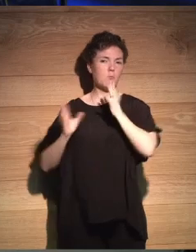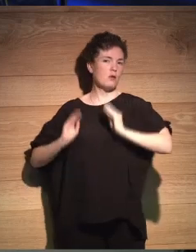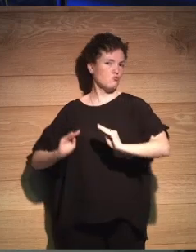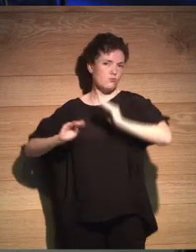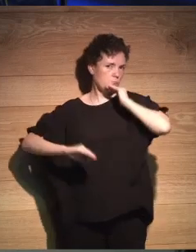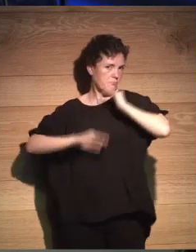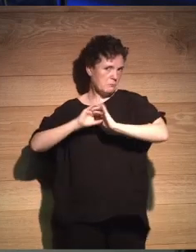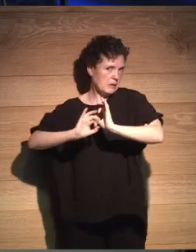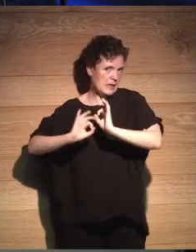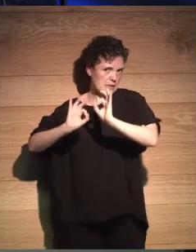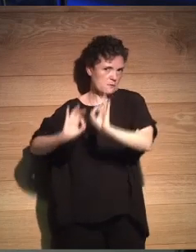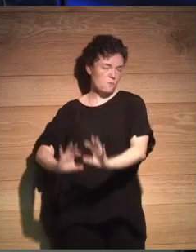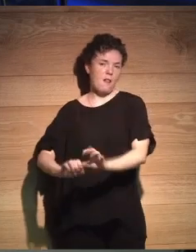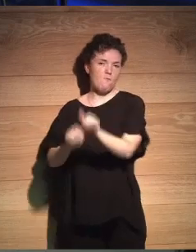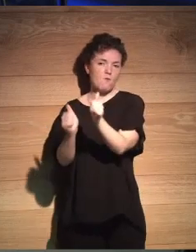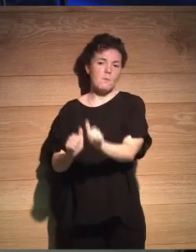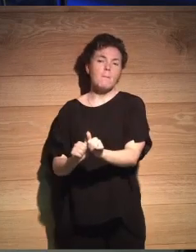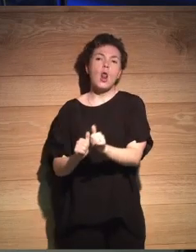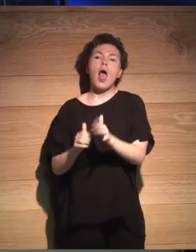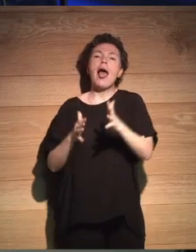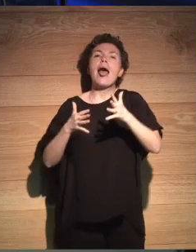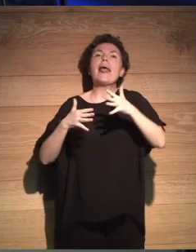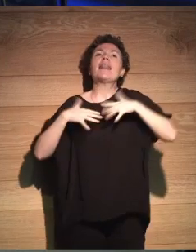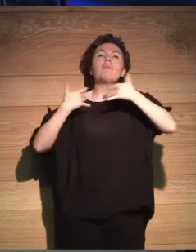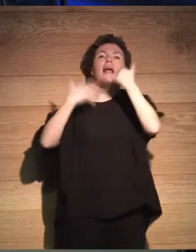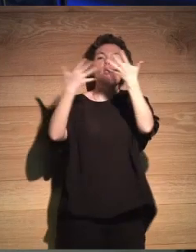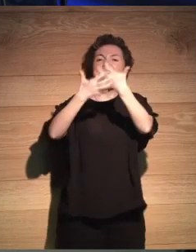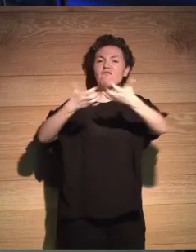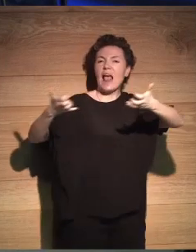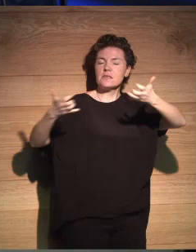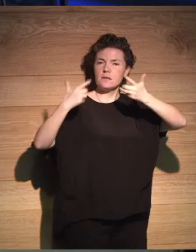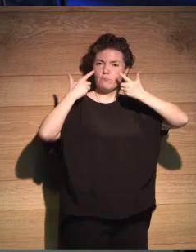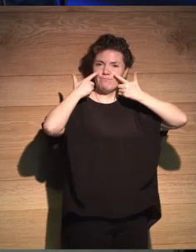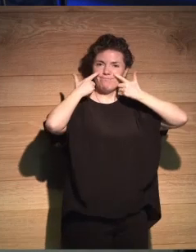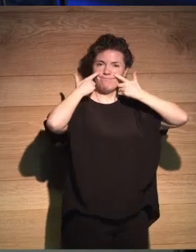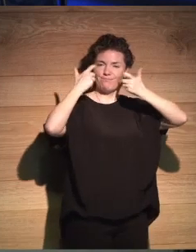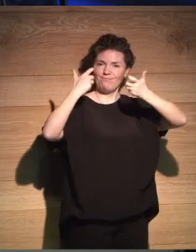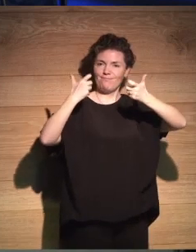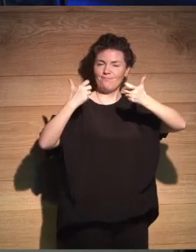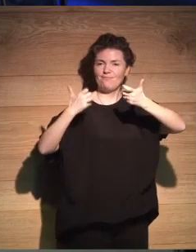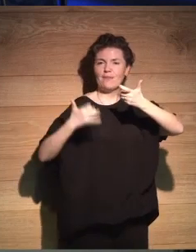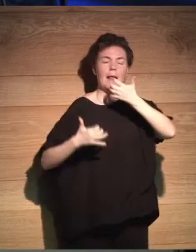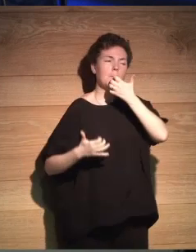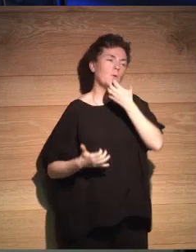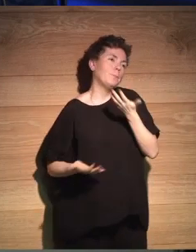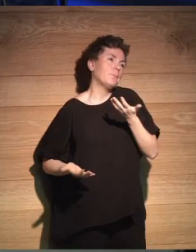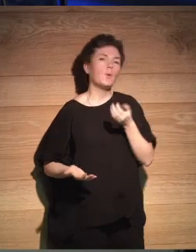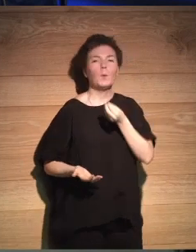época, pero de repente hay alguna frase, algún chispazo, ¿no? Como,